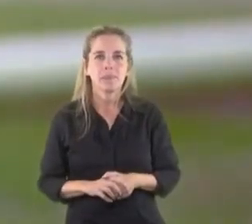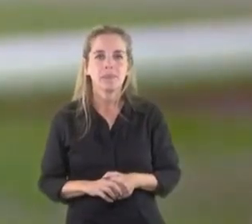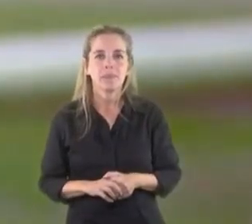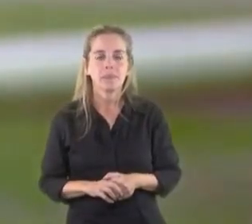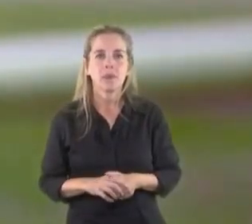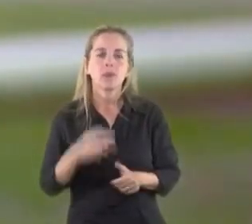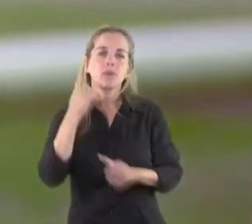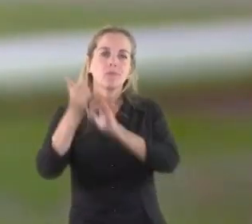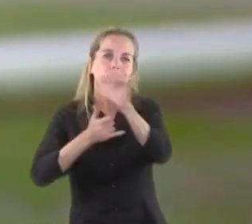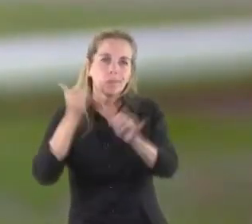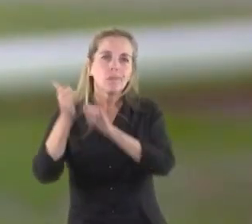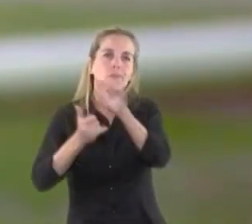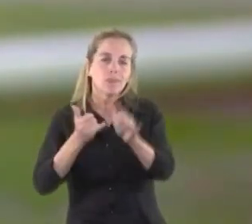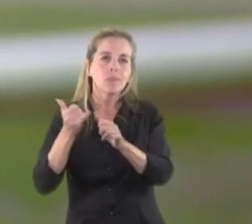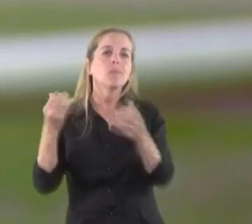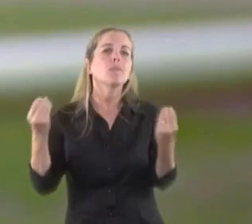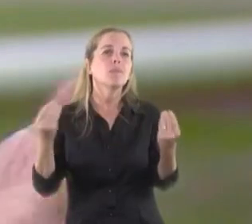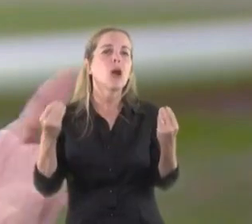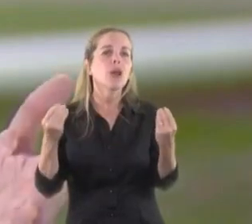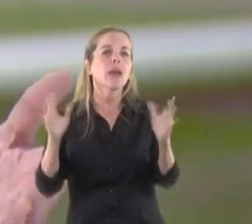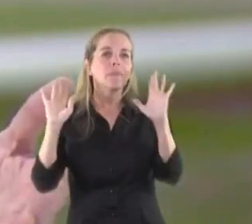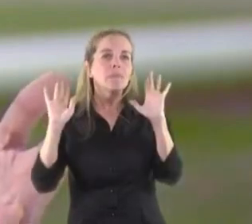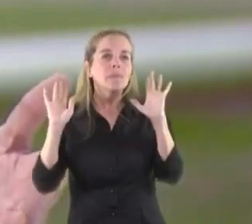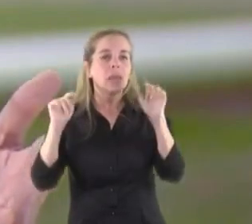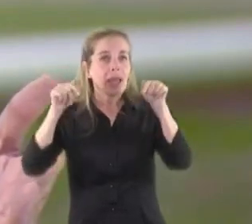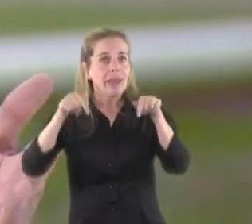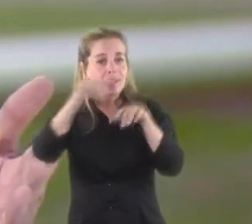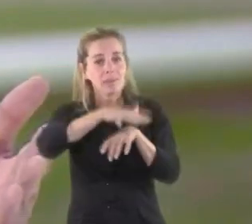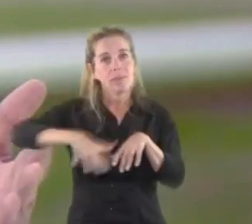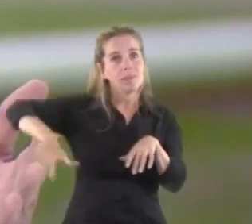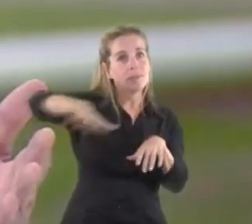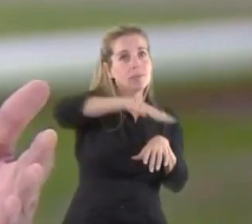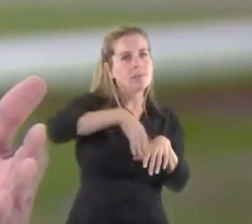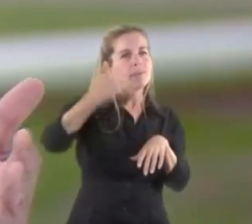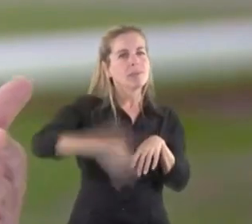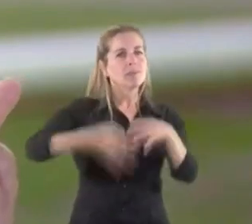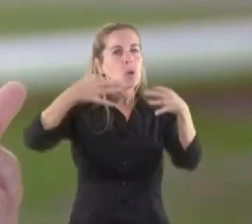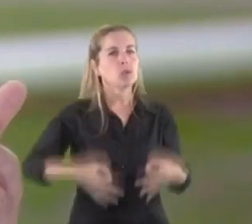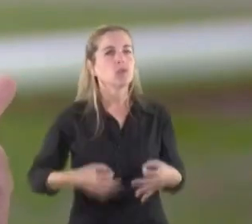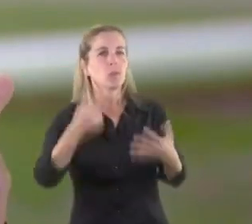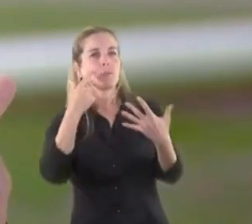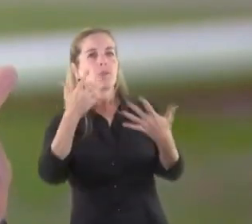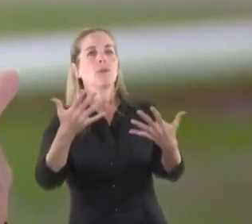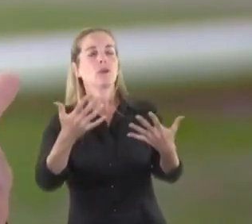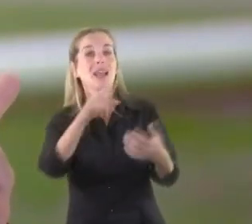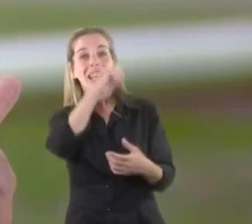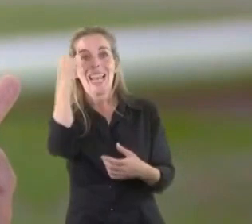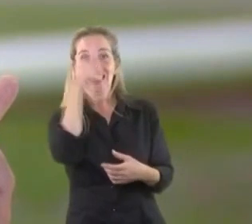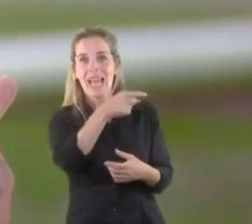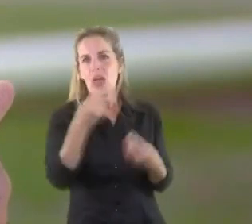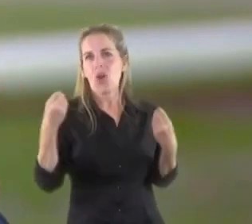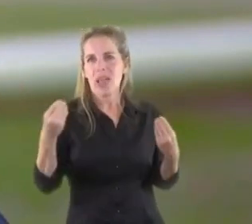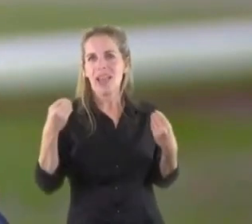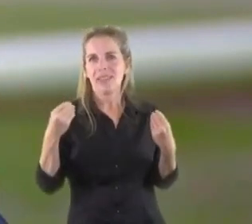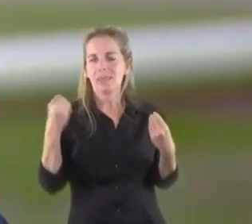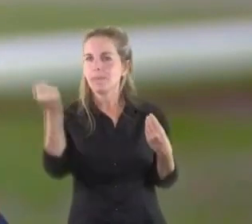Digo todo esto porque este es un muy buen ámbito para poner en valor lo que el Estado representa